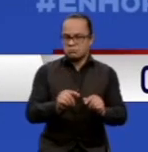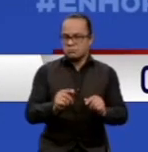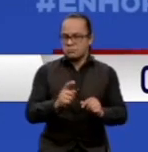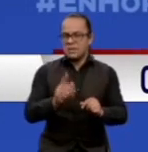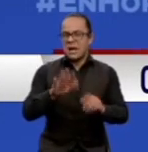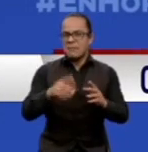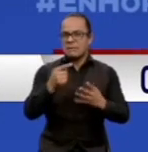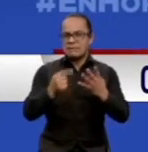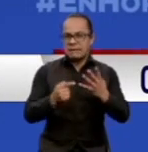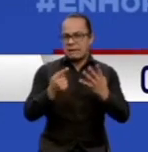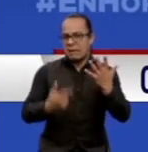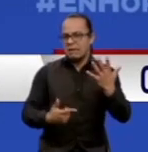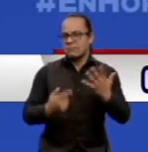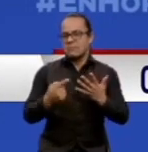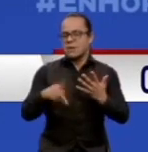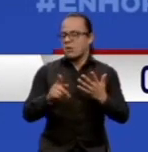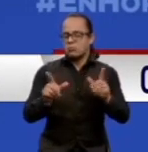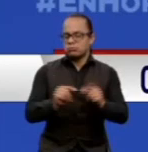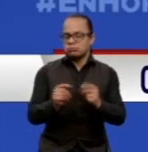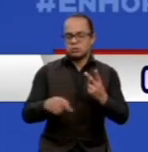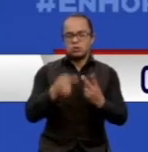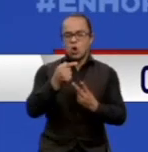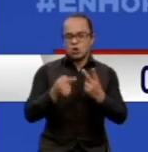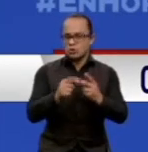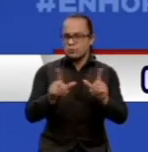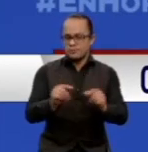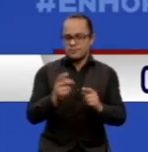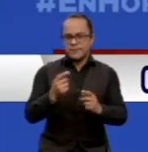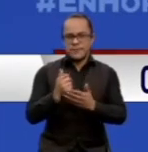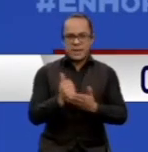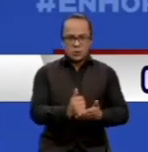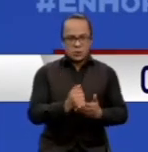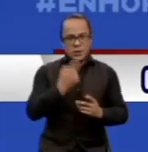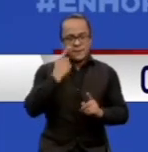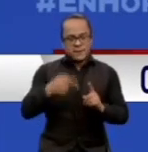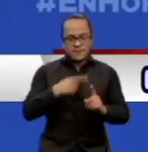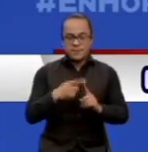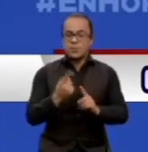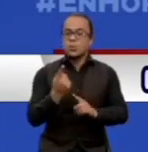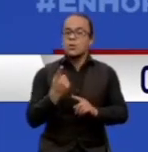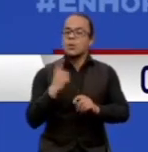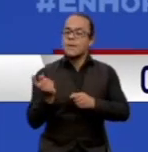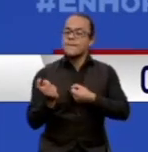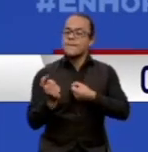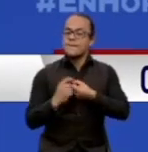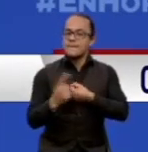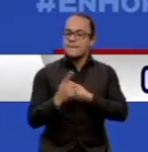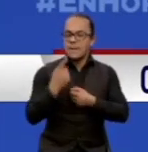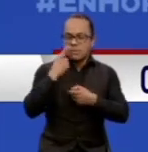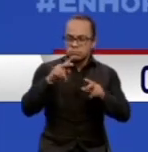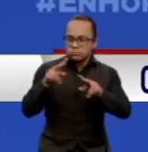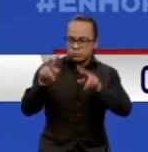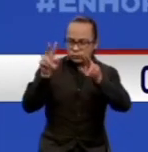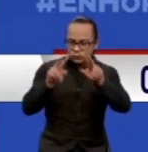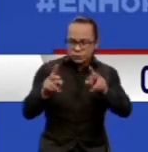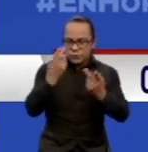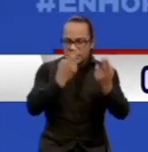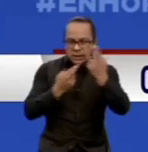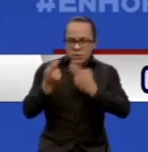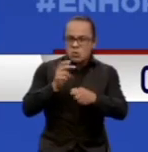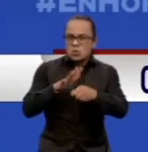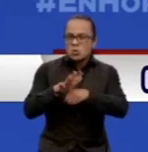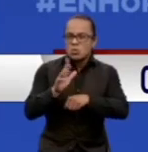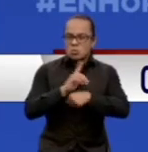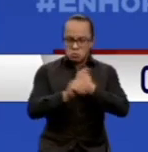doy tres o cinco, dos que ayuda a que esto pase. Uno, recluta por la habilidad requerida para resolver